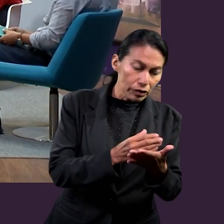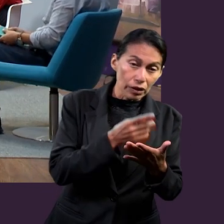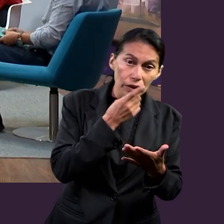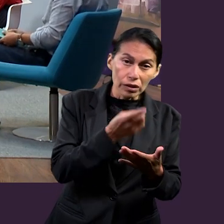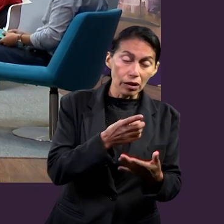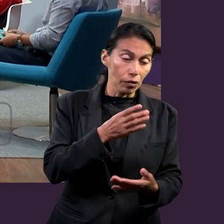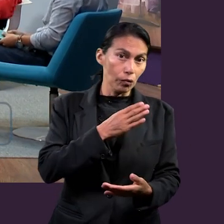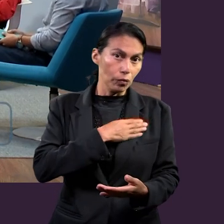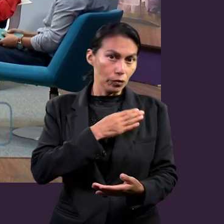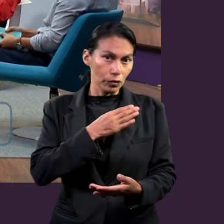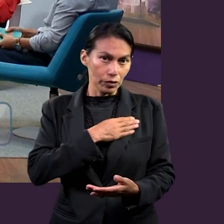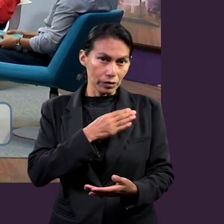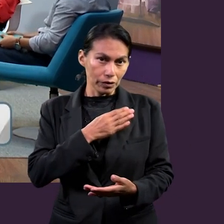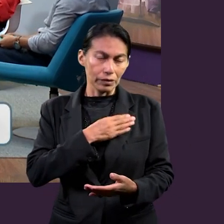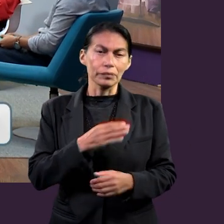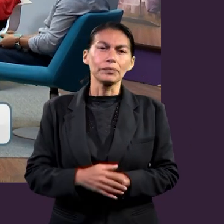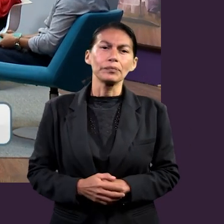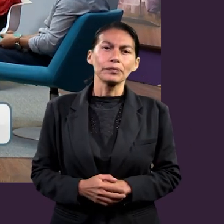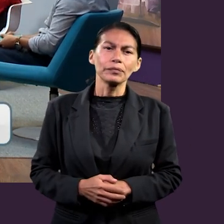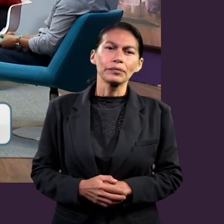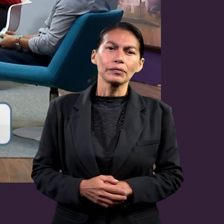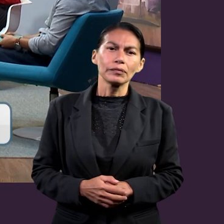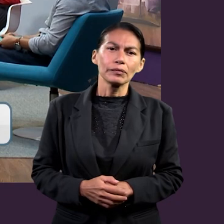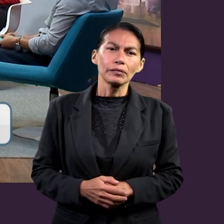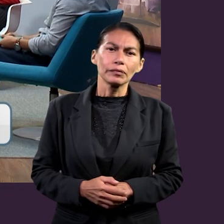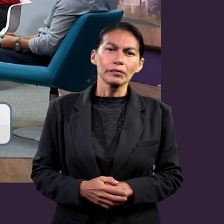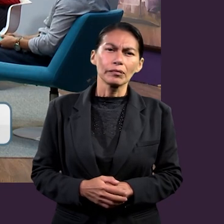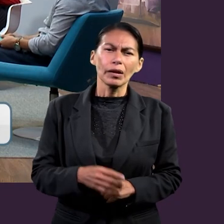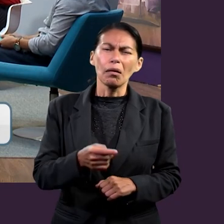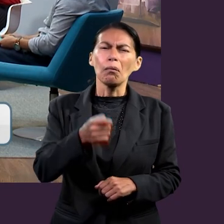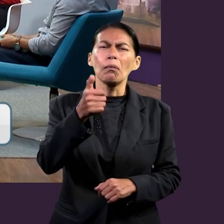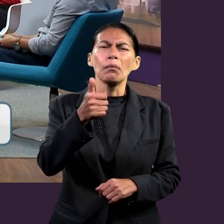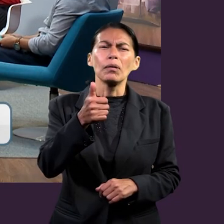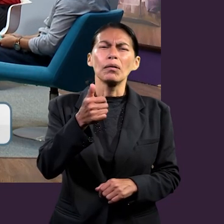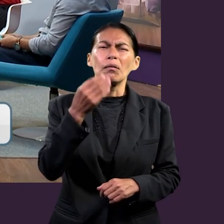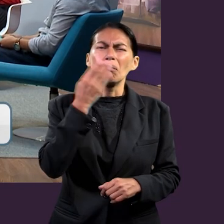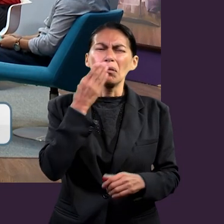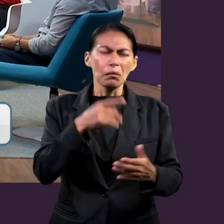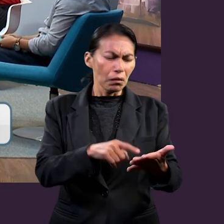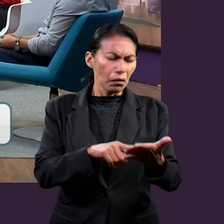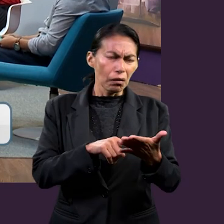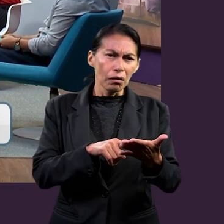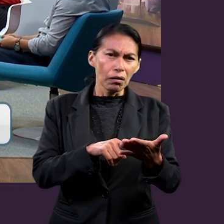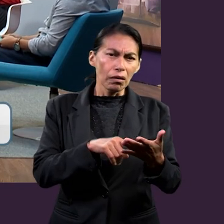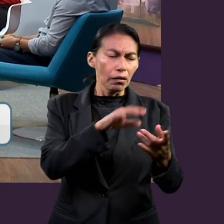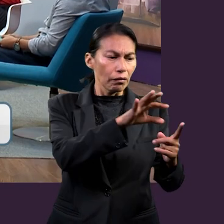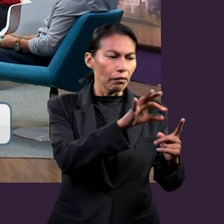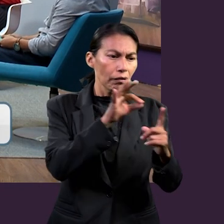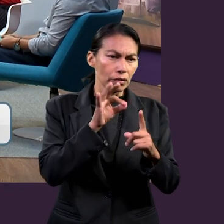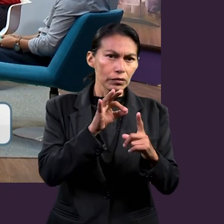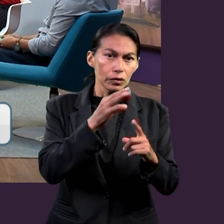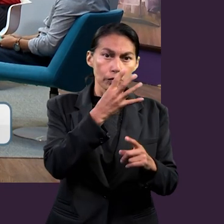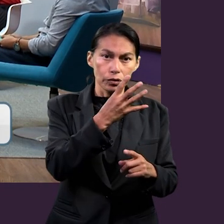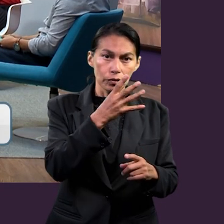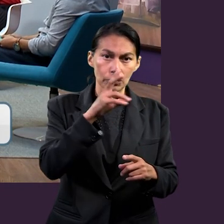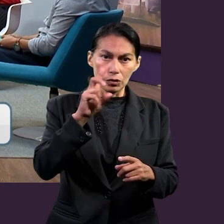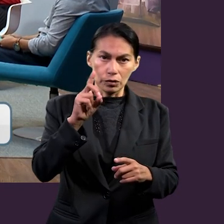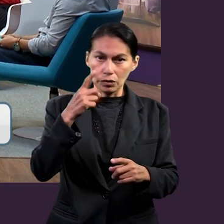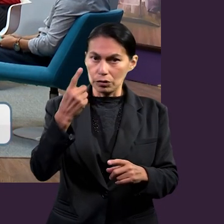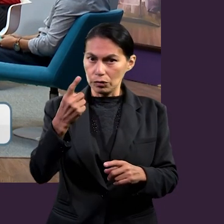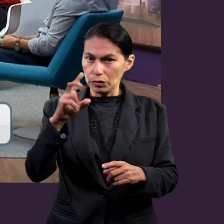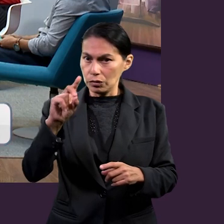lección, que habla de la bondad. Pero primeramente quisiera escuchar qué es lo que nos dice la Biblia en Efesios